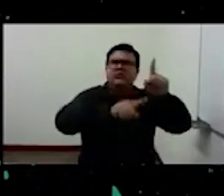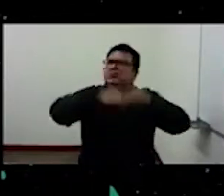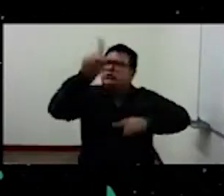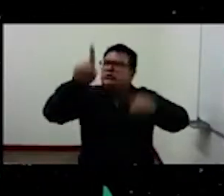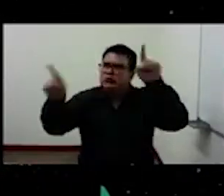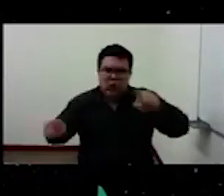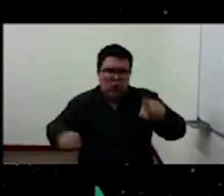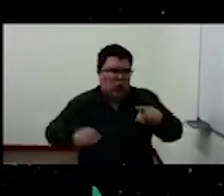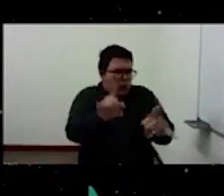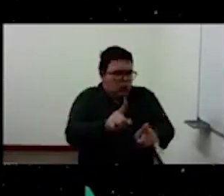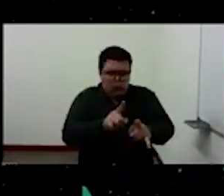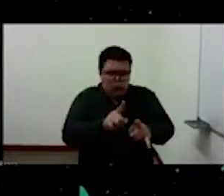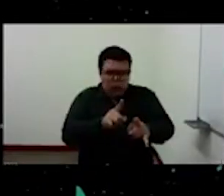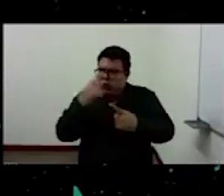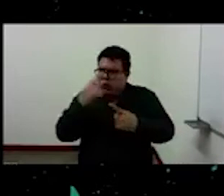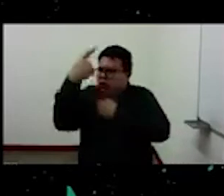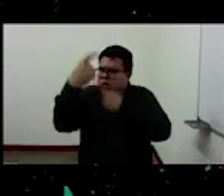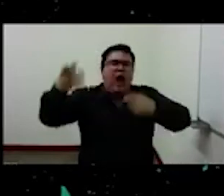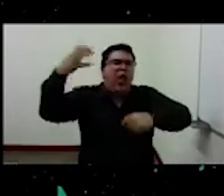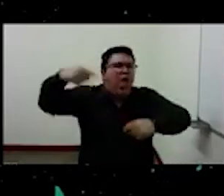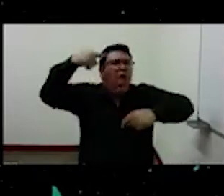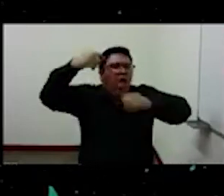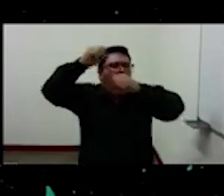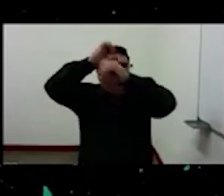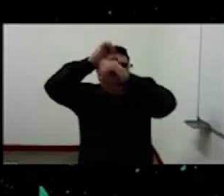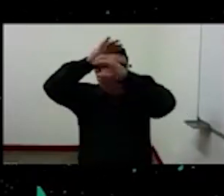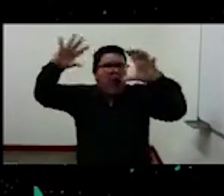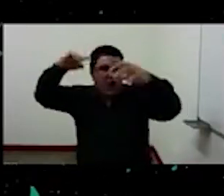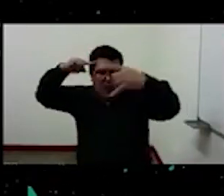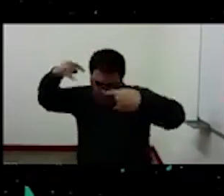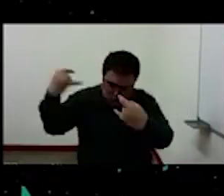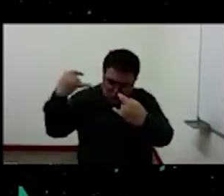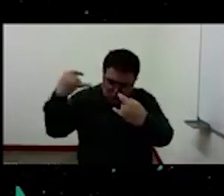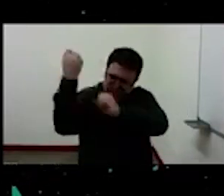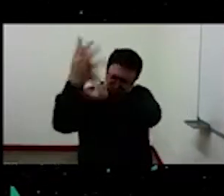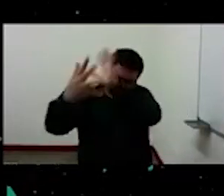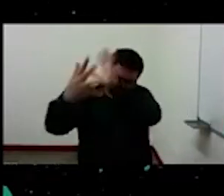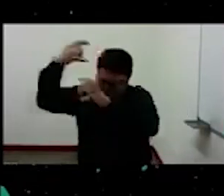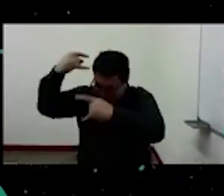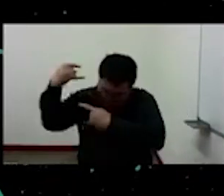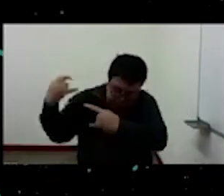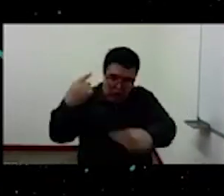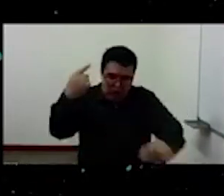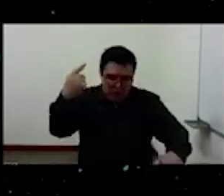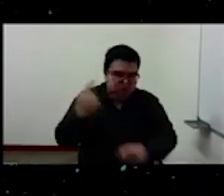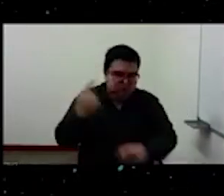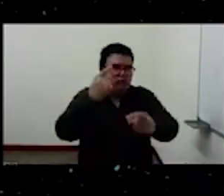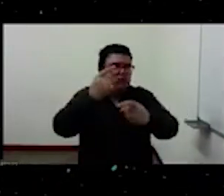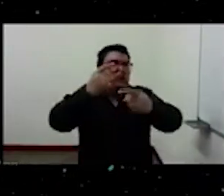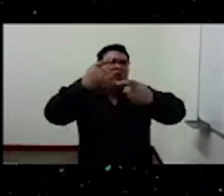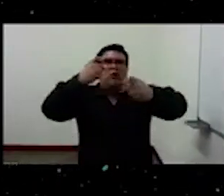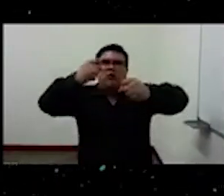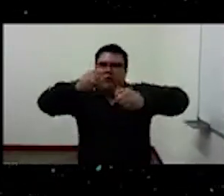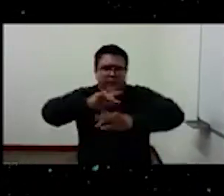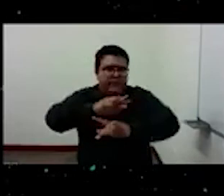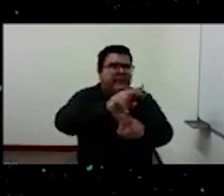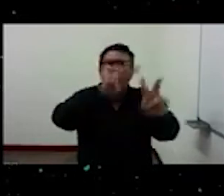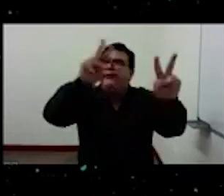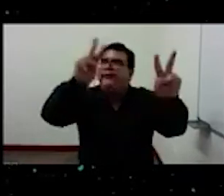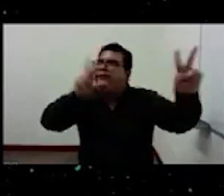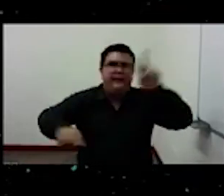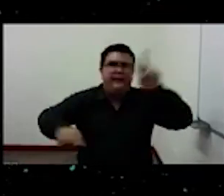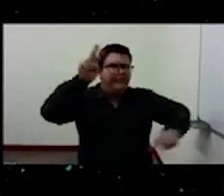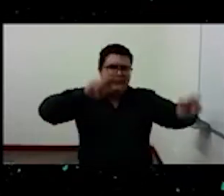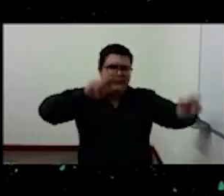que se hallaban virtuales despliegan el caos del cual emergen. El caos se abre a la vida de la única forma en que